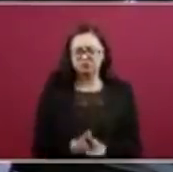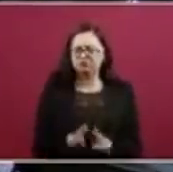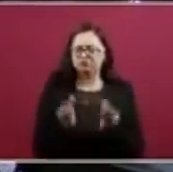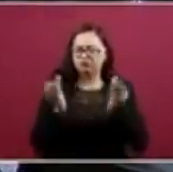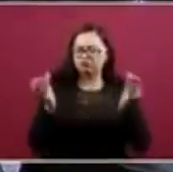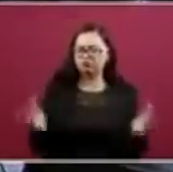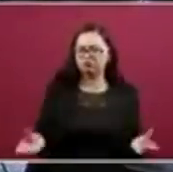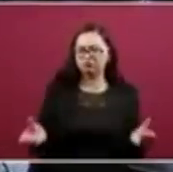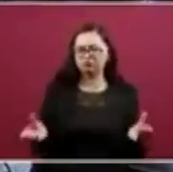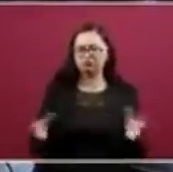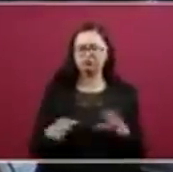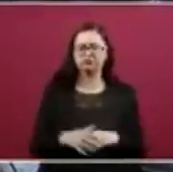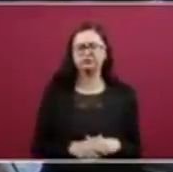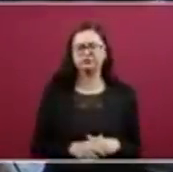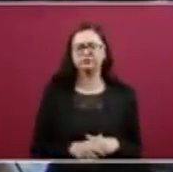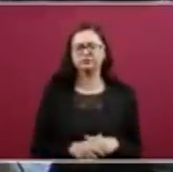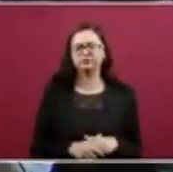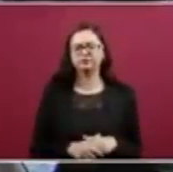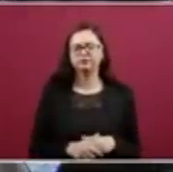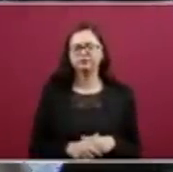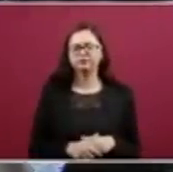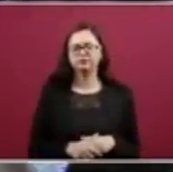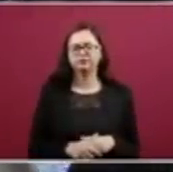una división del trabajo.